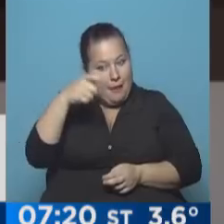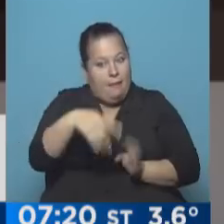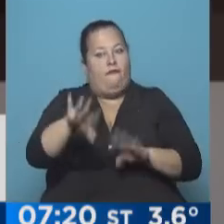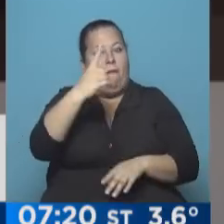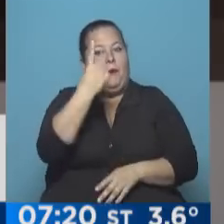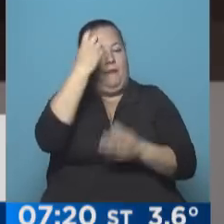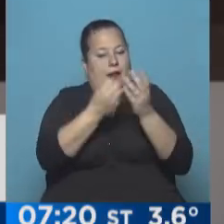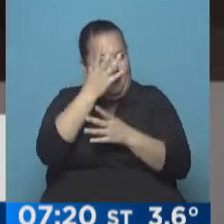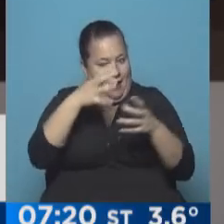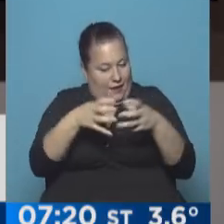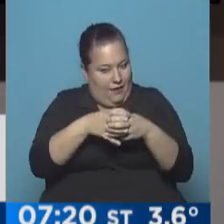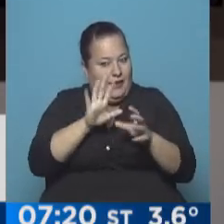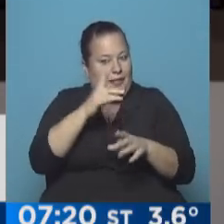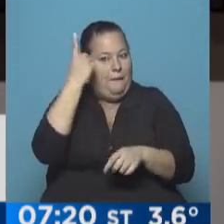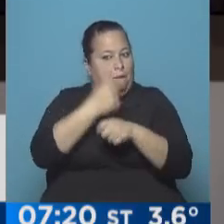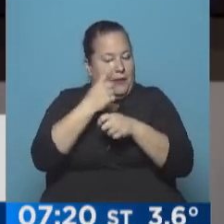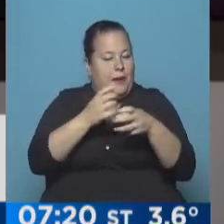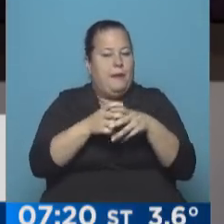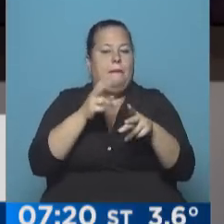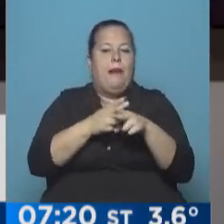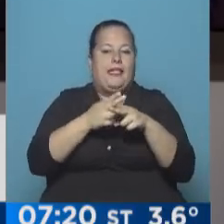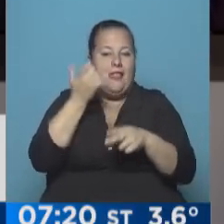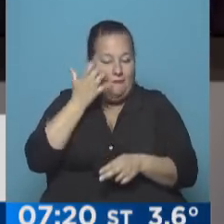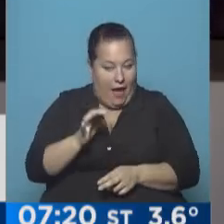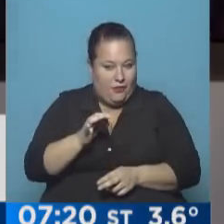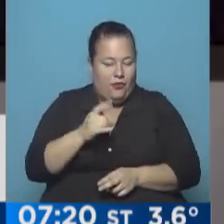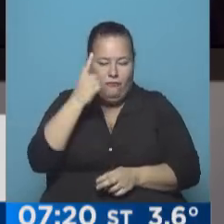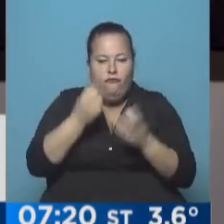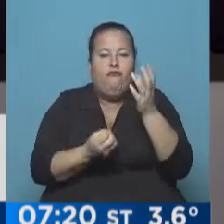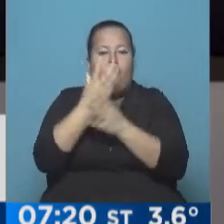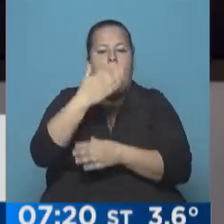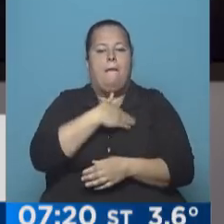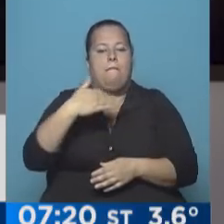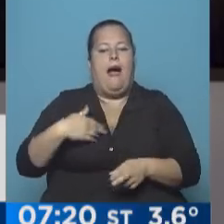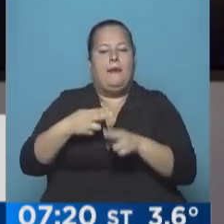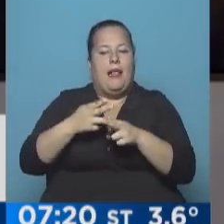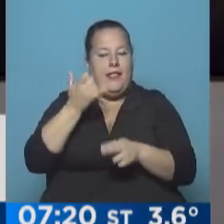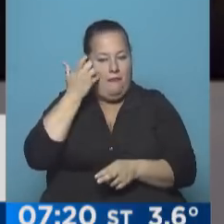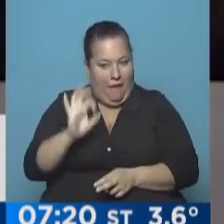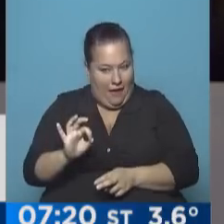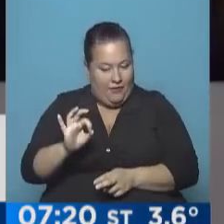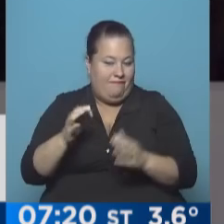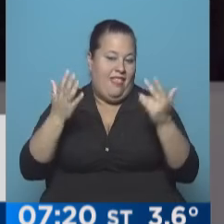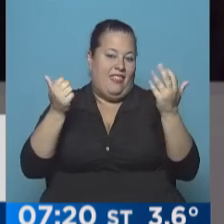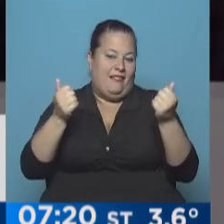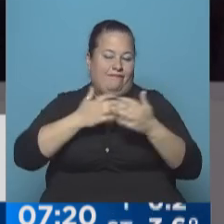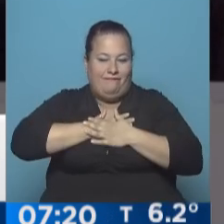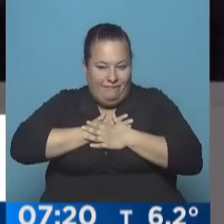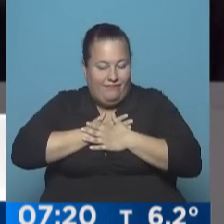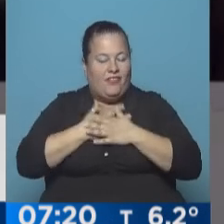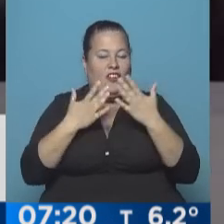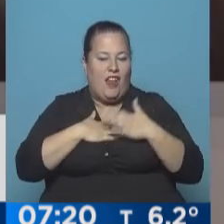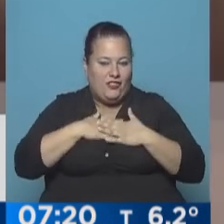ellas, una de las mujeres que estuvo allí en Plaza de Mayo, una de las fundadoras de Madres de Plaza de Mayo, la despedida, el cariño y el